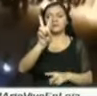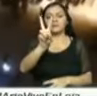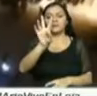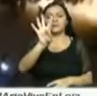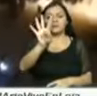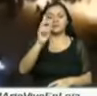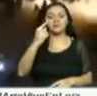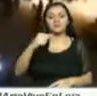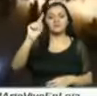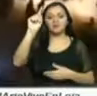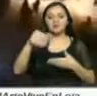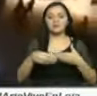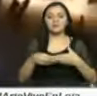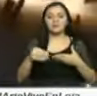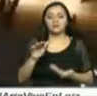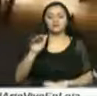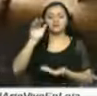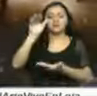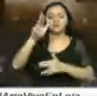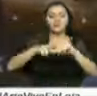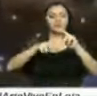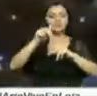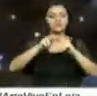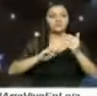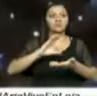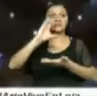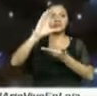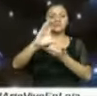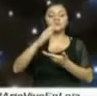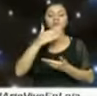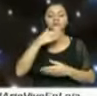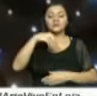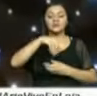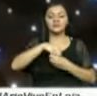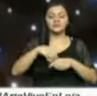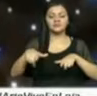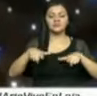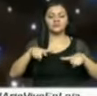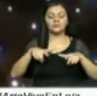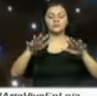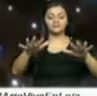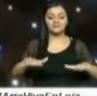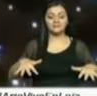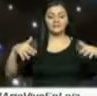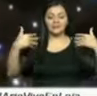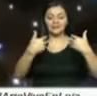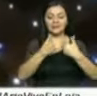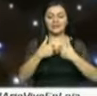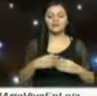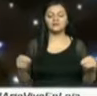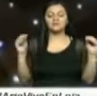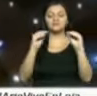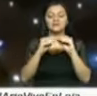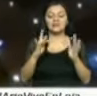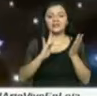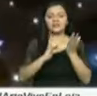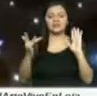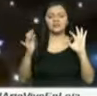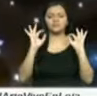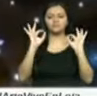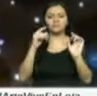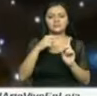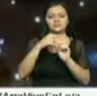millones de dólares invertidos en este majestuoso teatro, que además tiene tecnología de